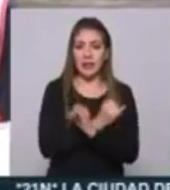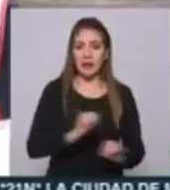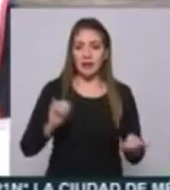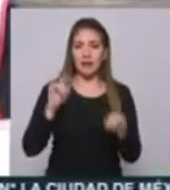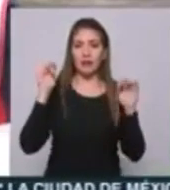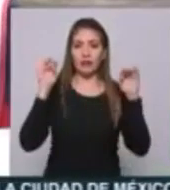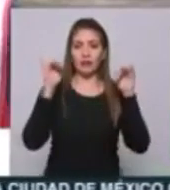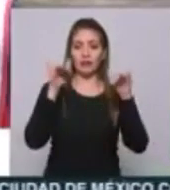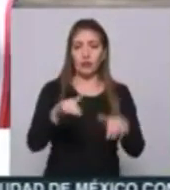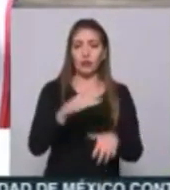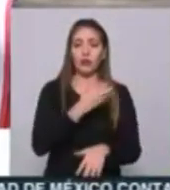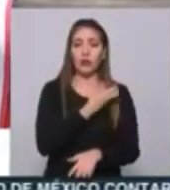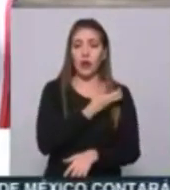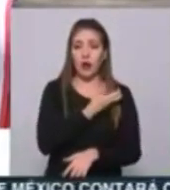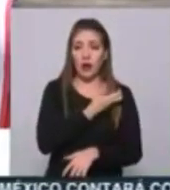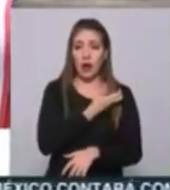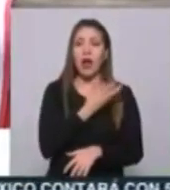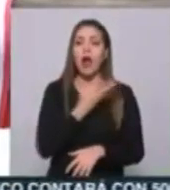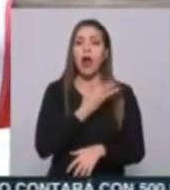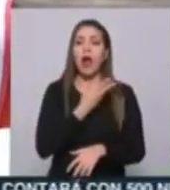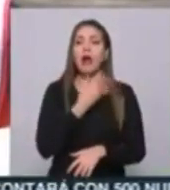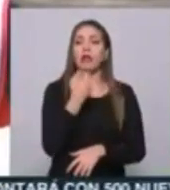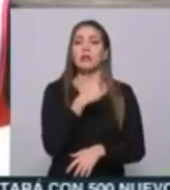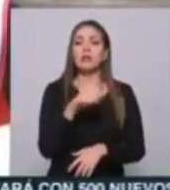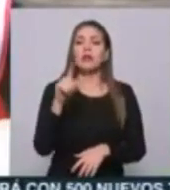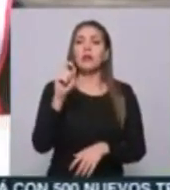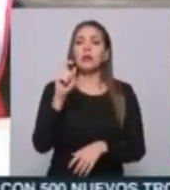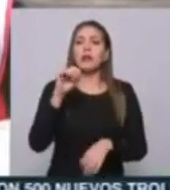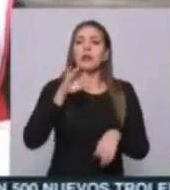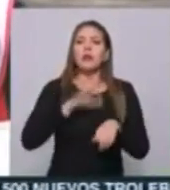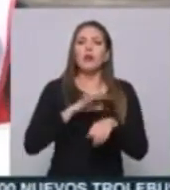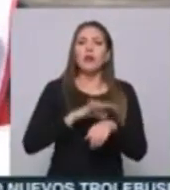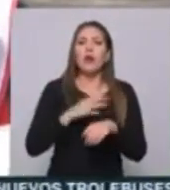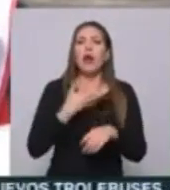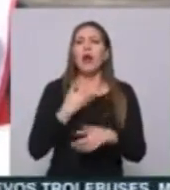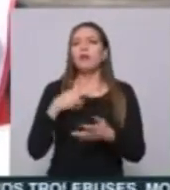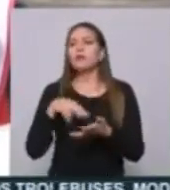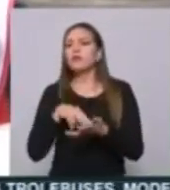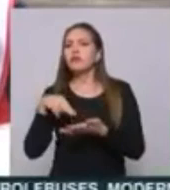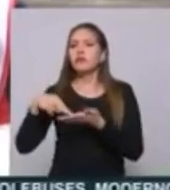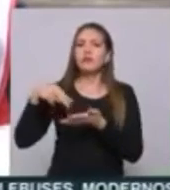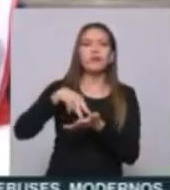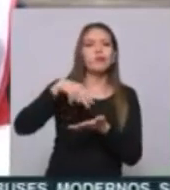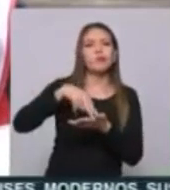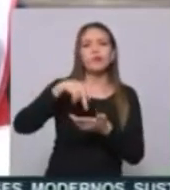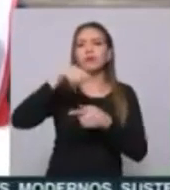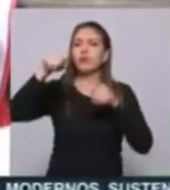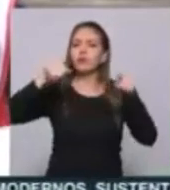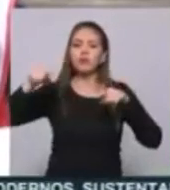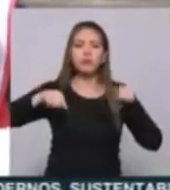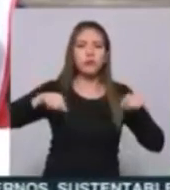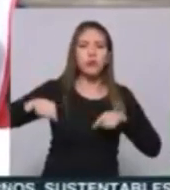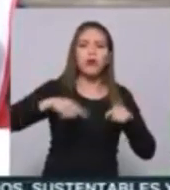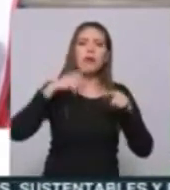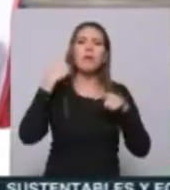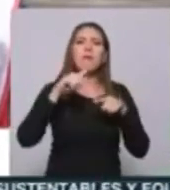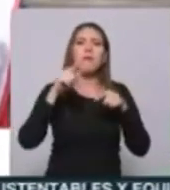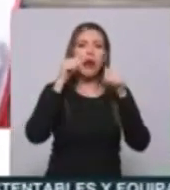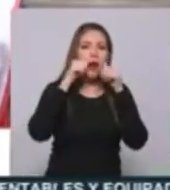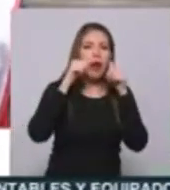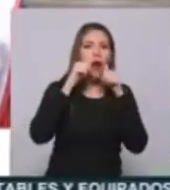hace en el Zócalo, vamos a contar con 120 paramédicos que estén a pie en la zona, pendientes de